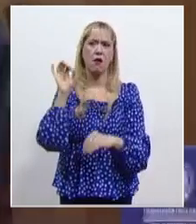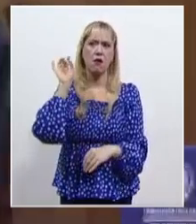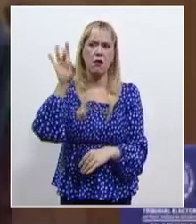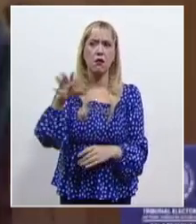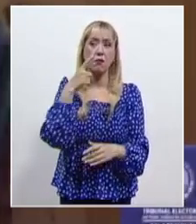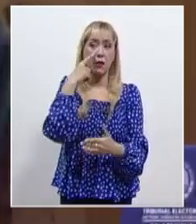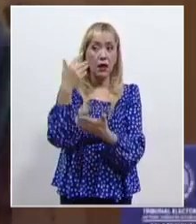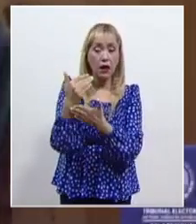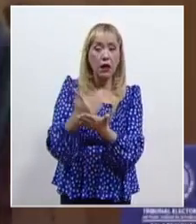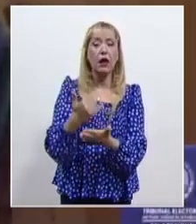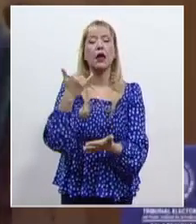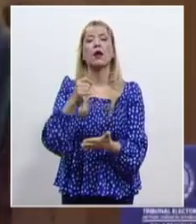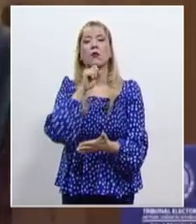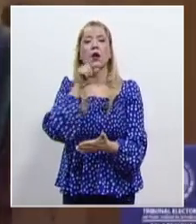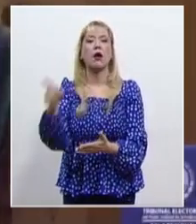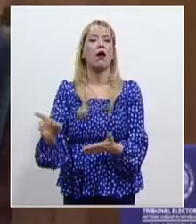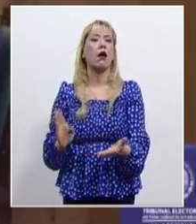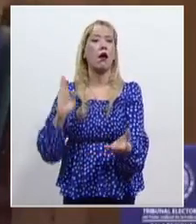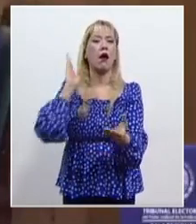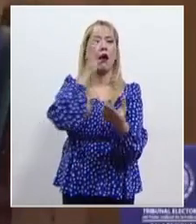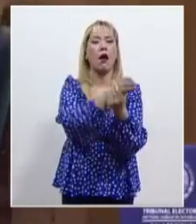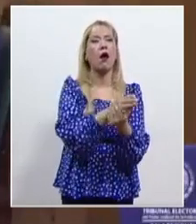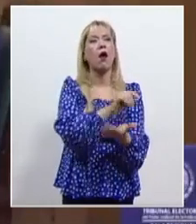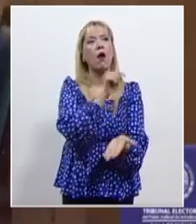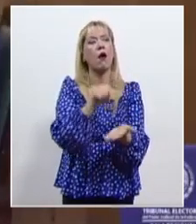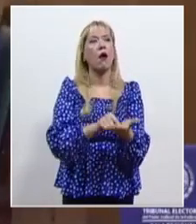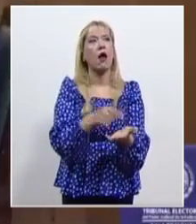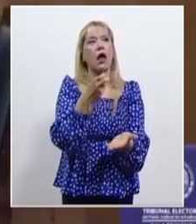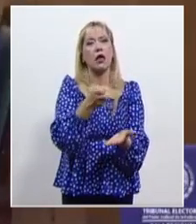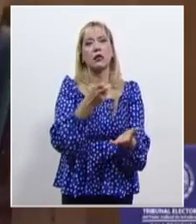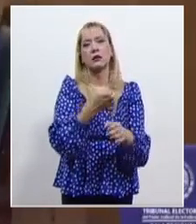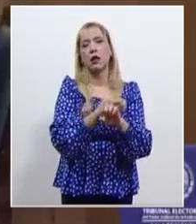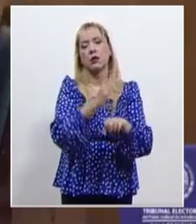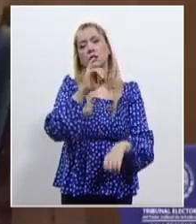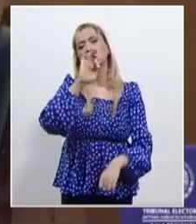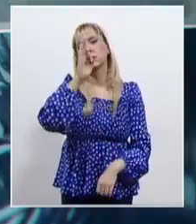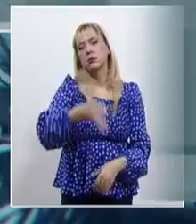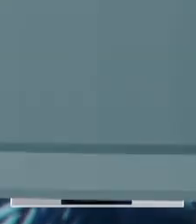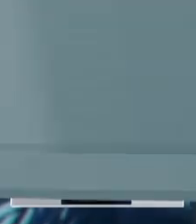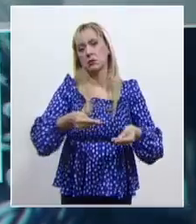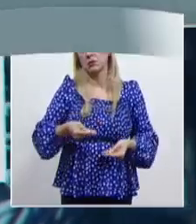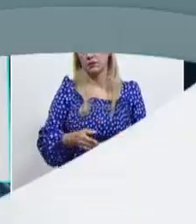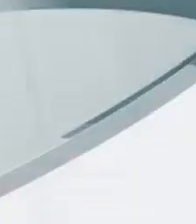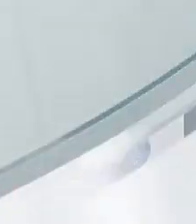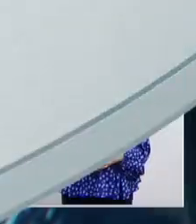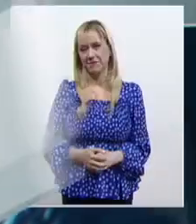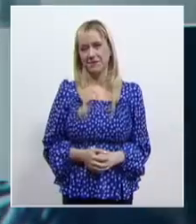que acudió ante el instituto local a manifestar dicha recepción.